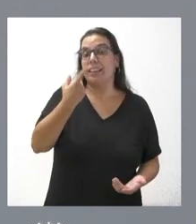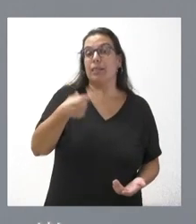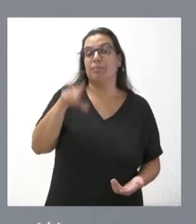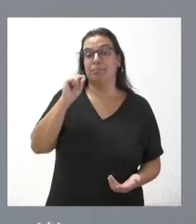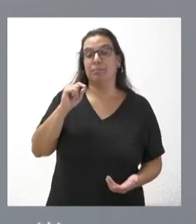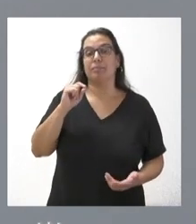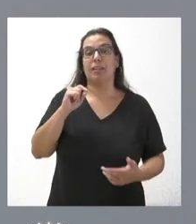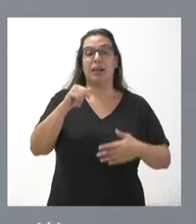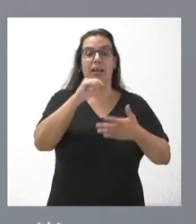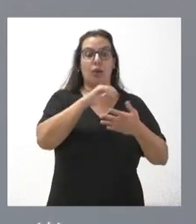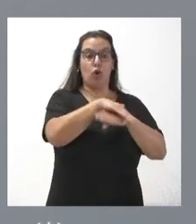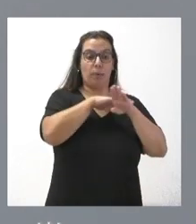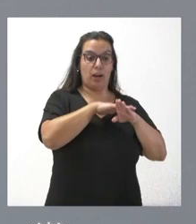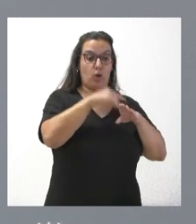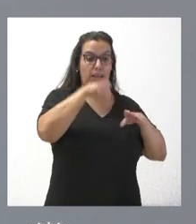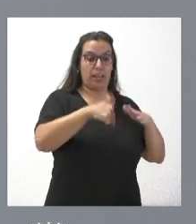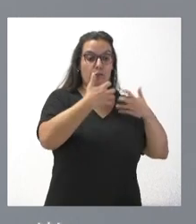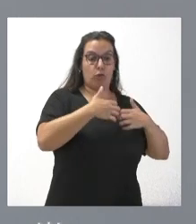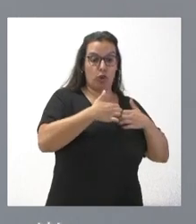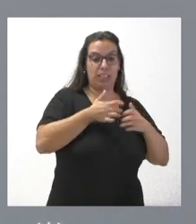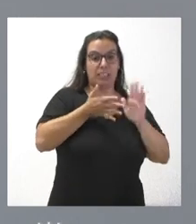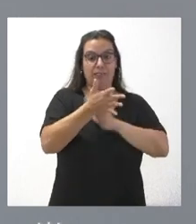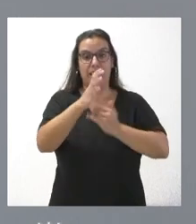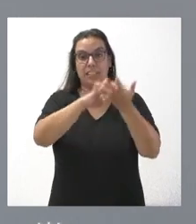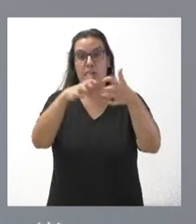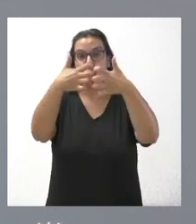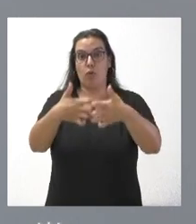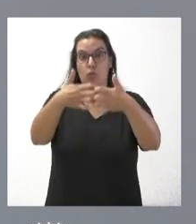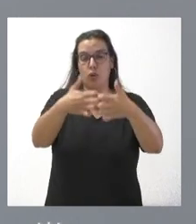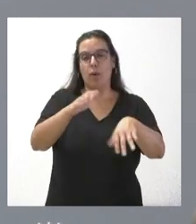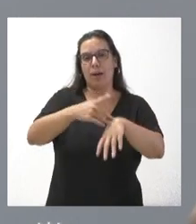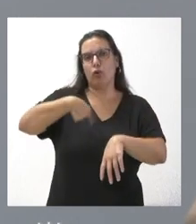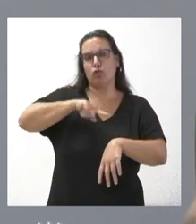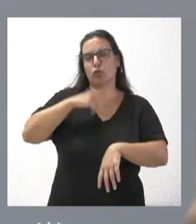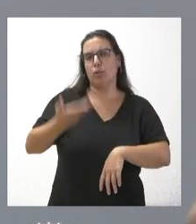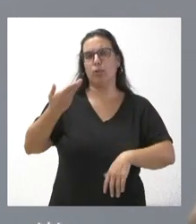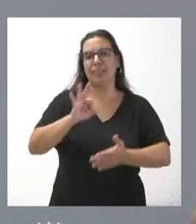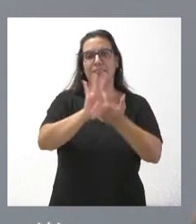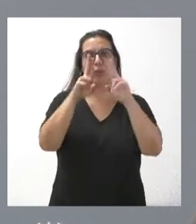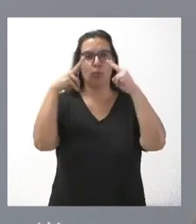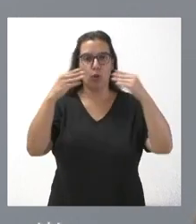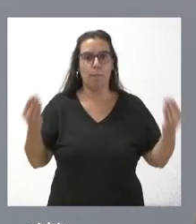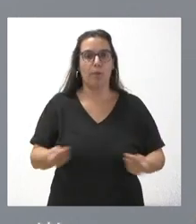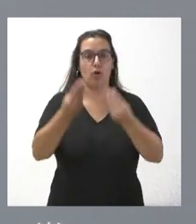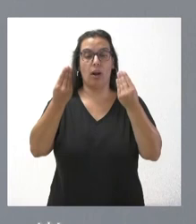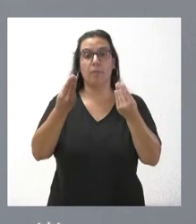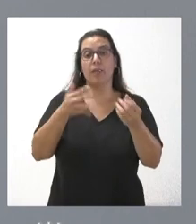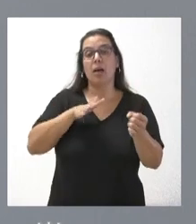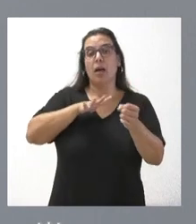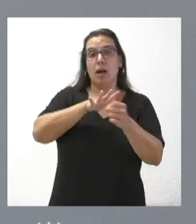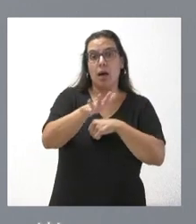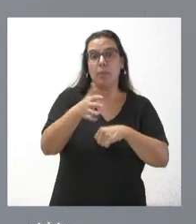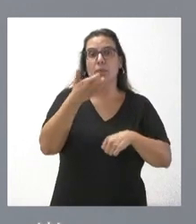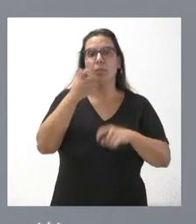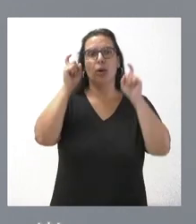Castilla y León funciona, Castilla y León funciona, es porque para nosotros es muy importante mejorar los servicios públicos, el ámbito que hemos hecho de la extensión de la